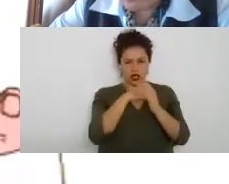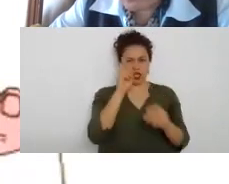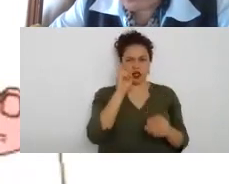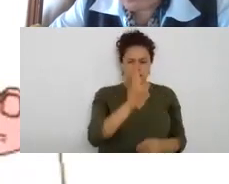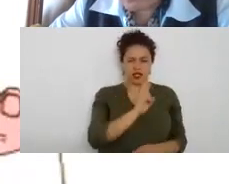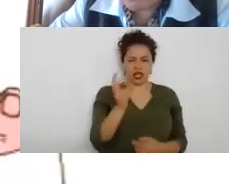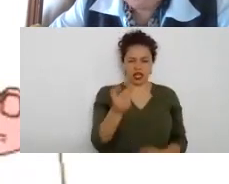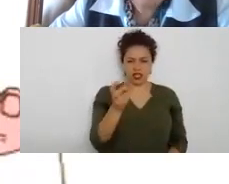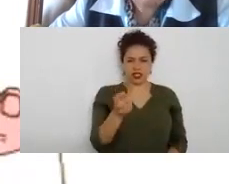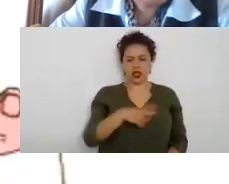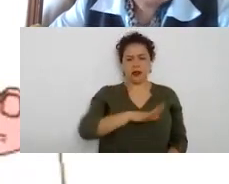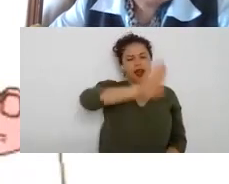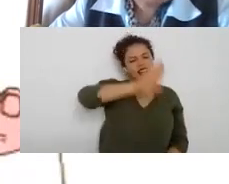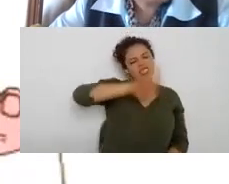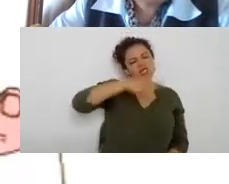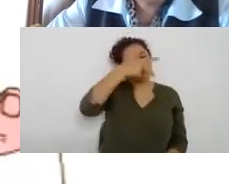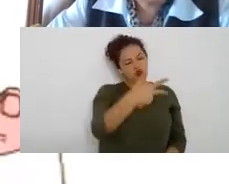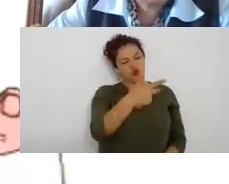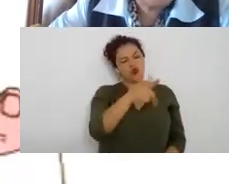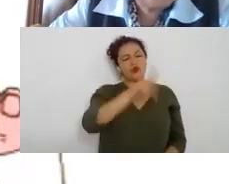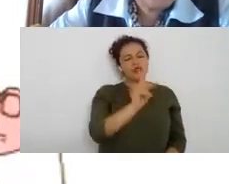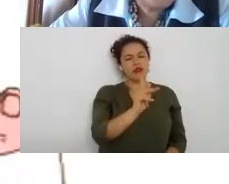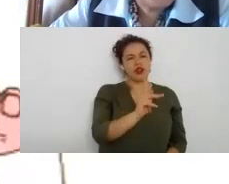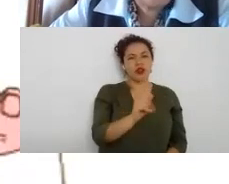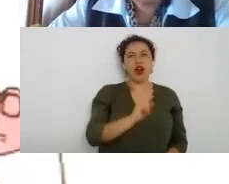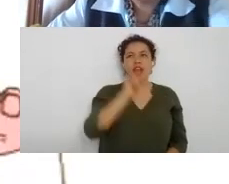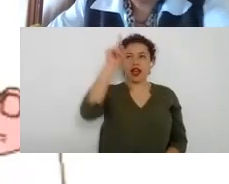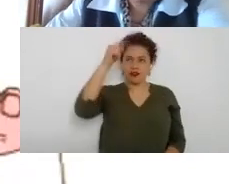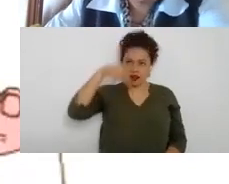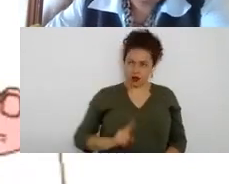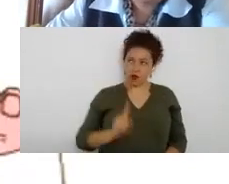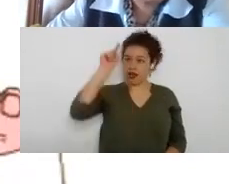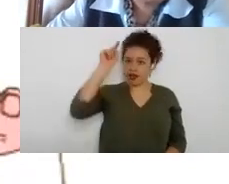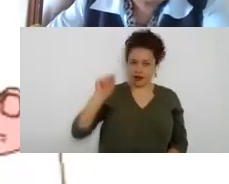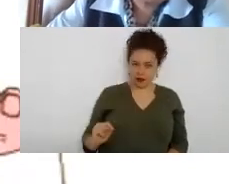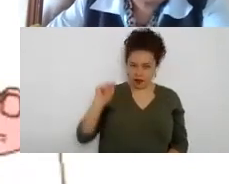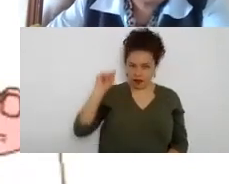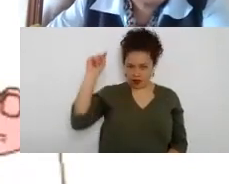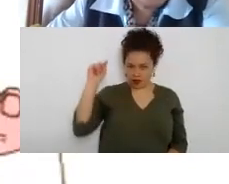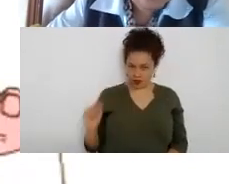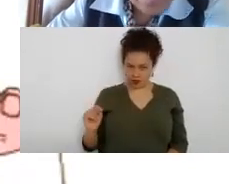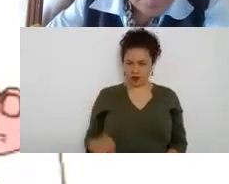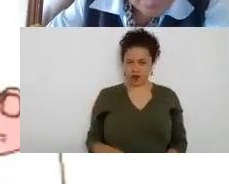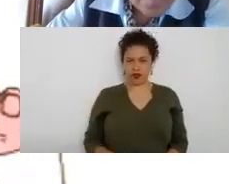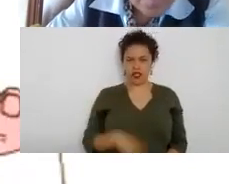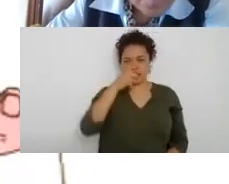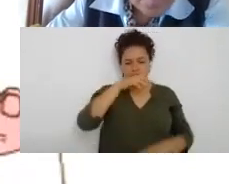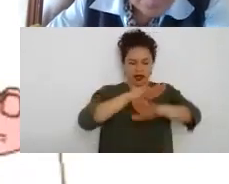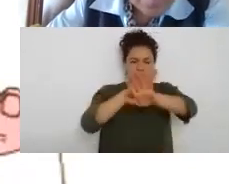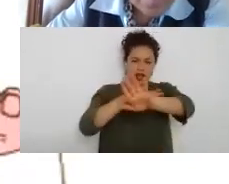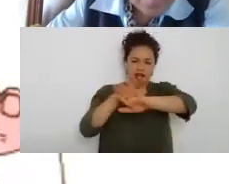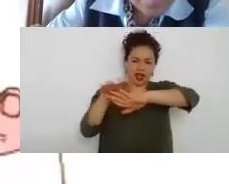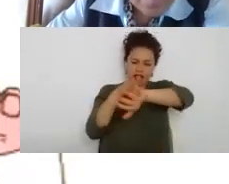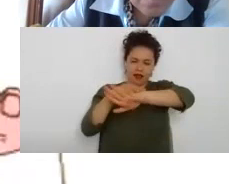el que Ok. es parecido al 8, pero que vas poniendo arriba y luego abajo, ¿no? Exactamente, para el tobillo, ¿verdad?